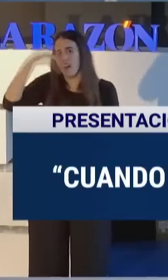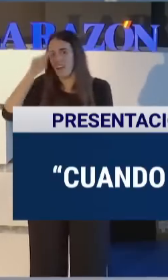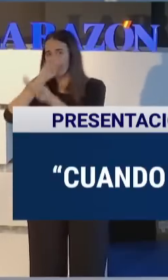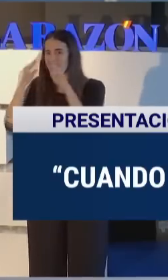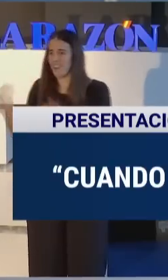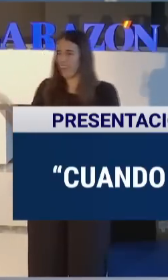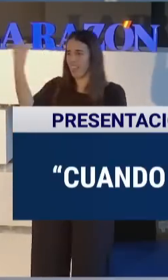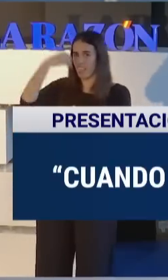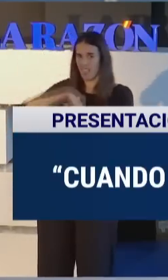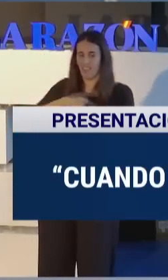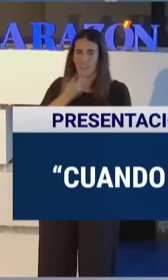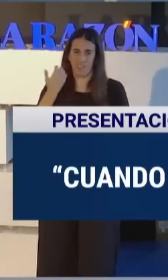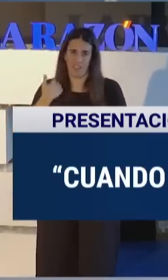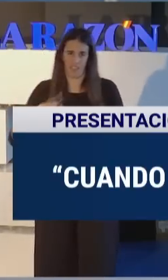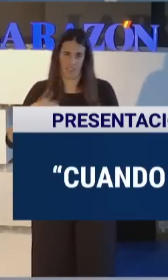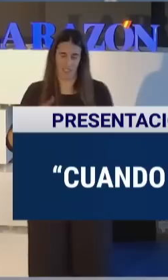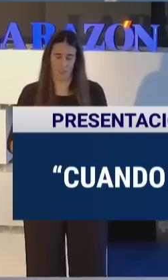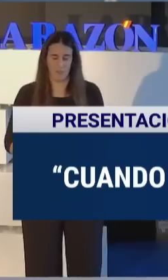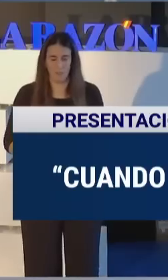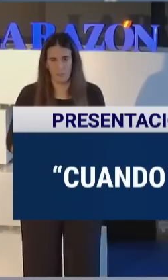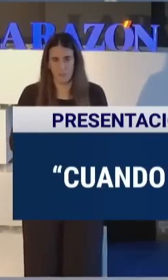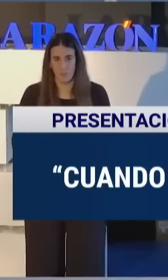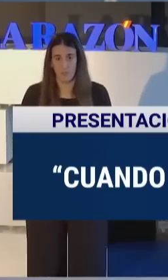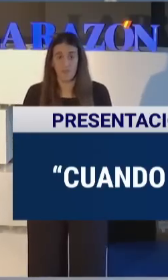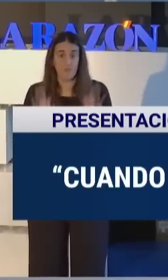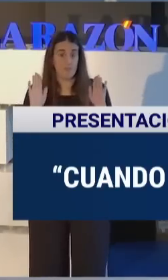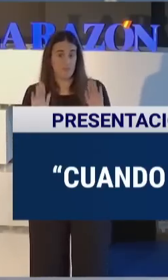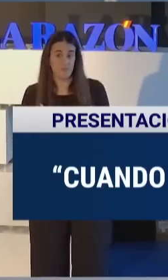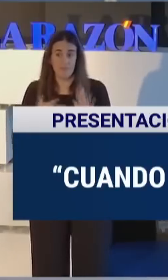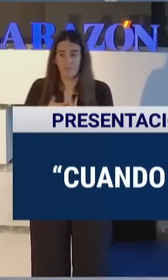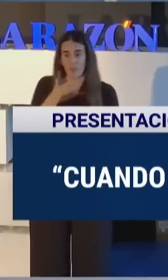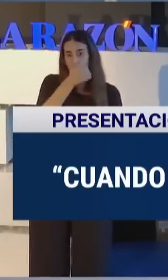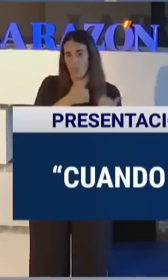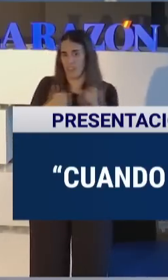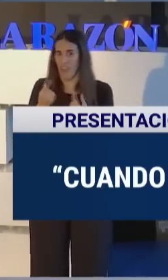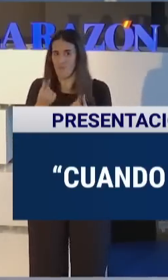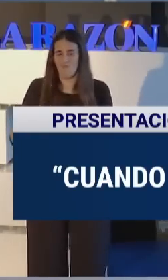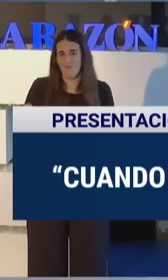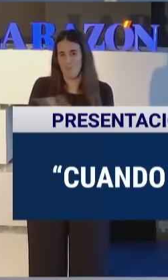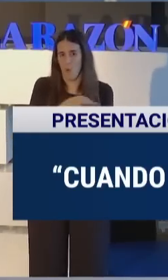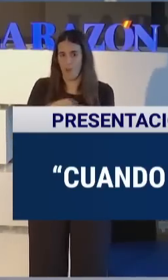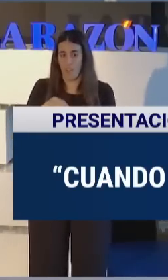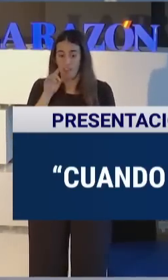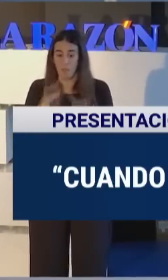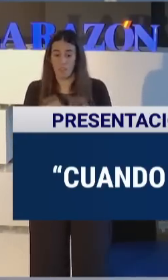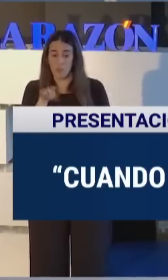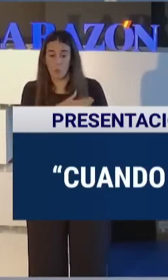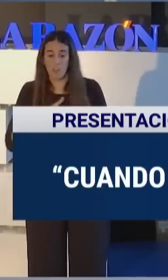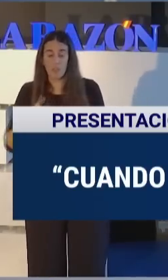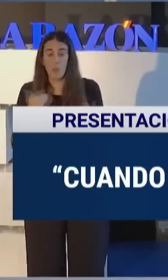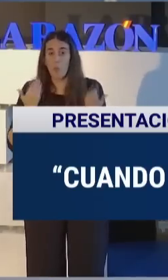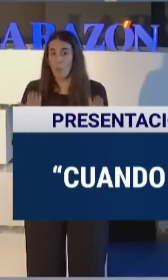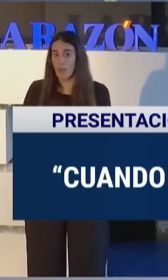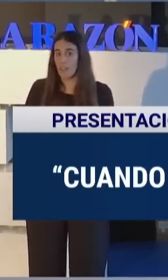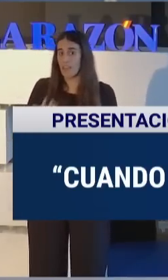la economía. Entonces, ¿qué es lo que pasa? Obviamente que va a haber competencia de monedas y la gente va a determinar en qué moneda la quiere hacer, pero si